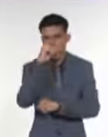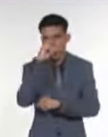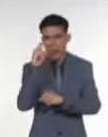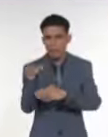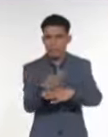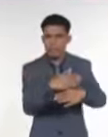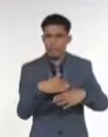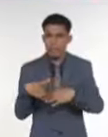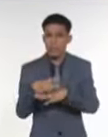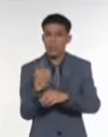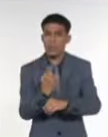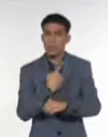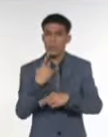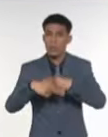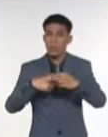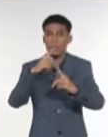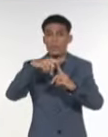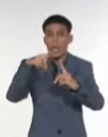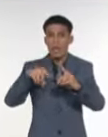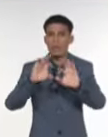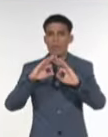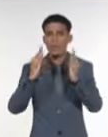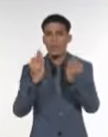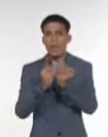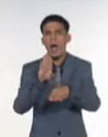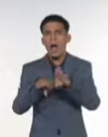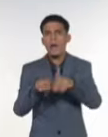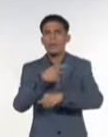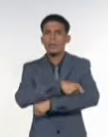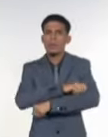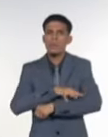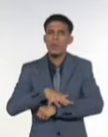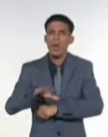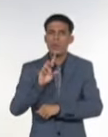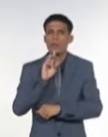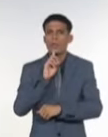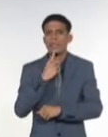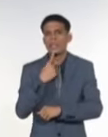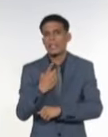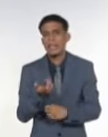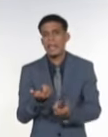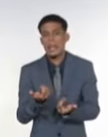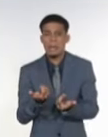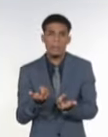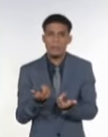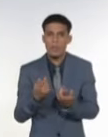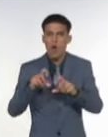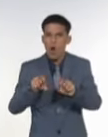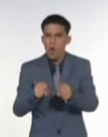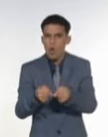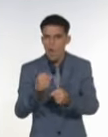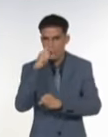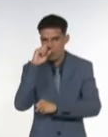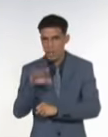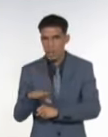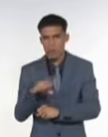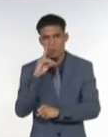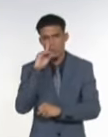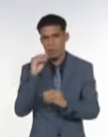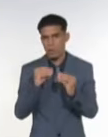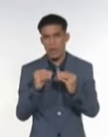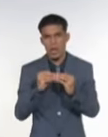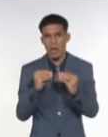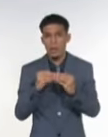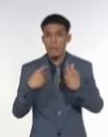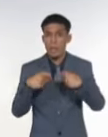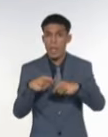la familia, es decir, a veces la gente lo puede ver como una cosa menor porque tienes que hacer un teatro que lo mismo lo interprete